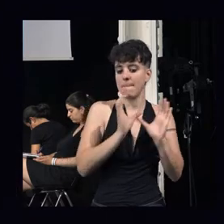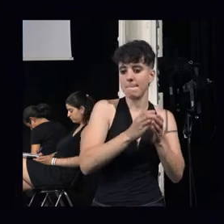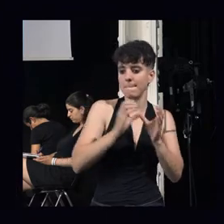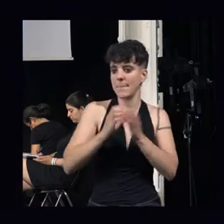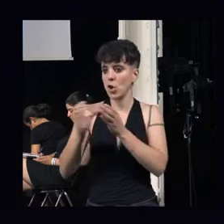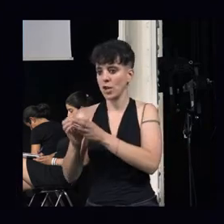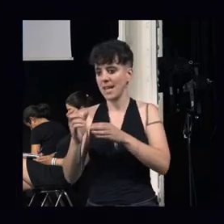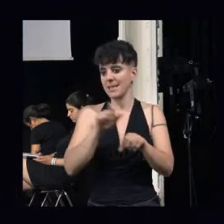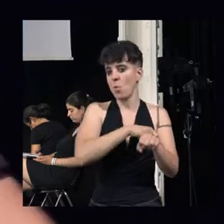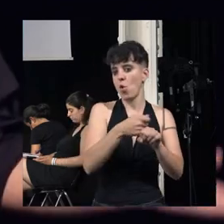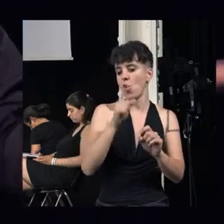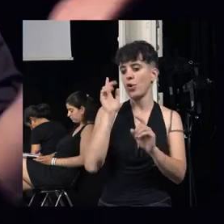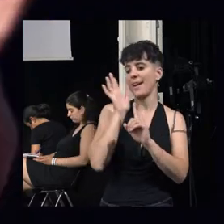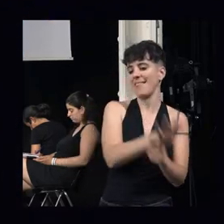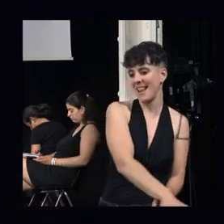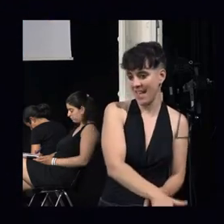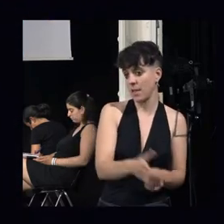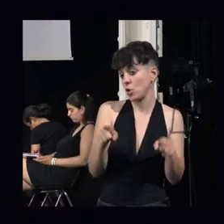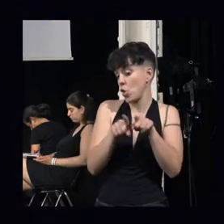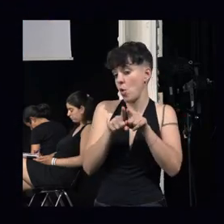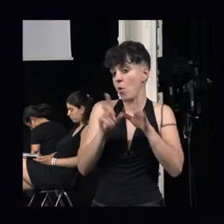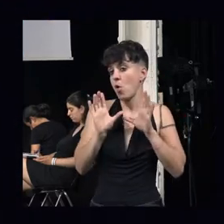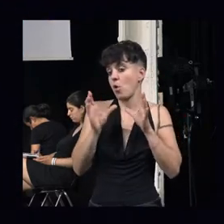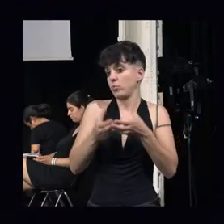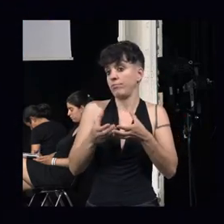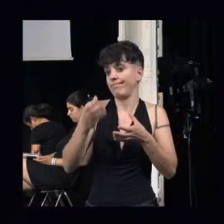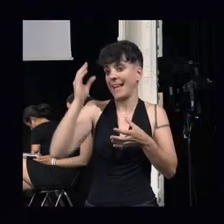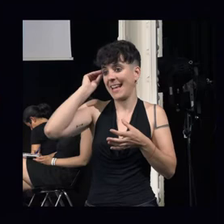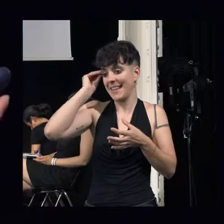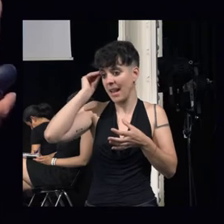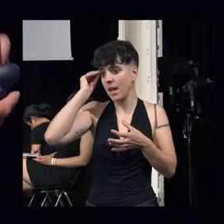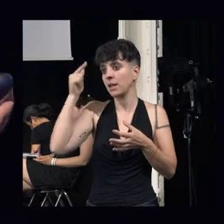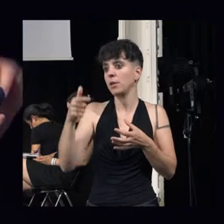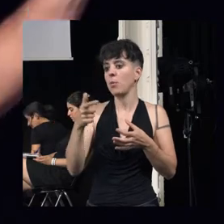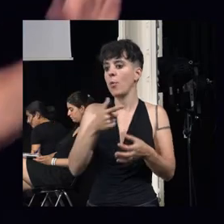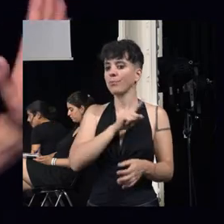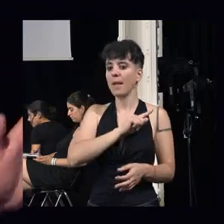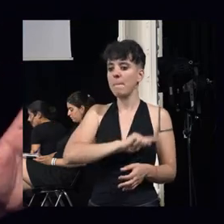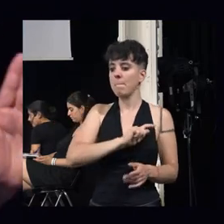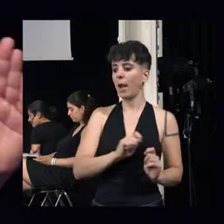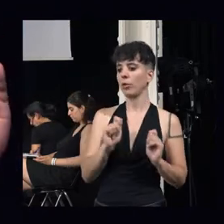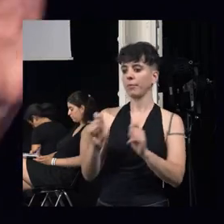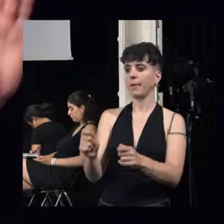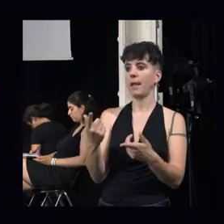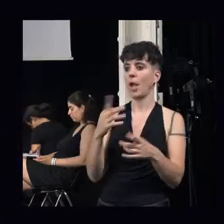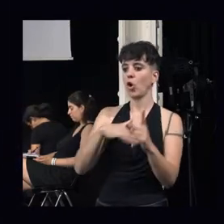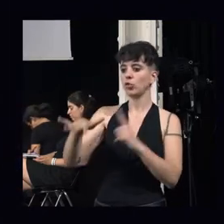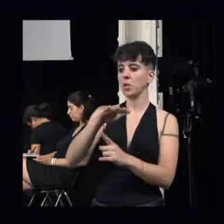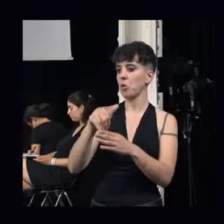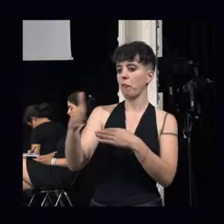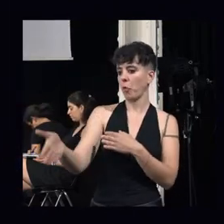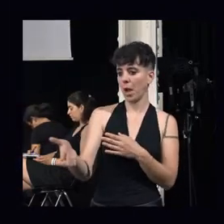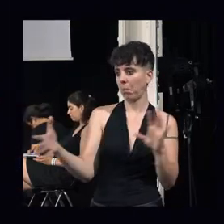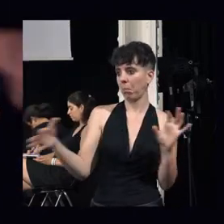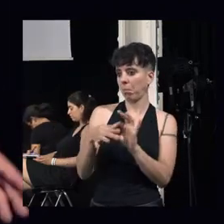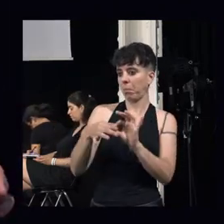racializadas, como es el pueblo gitano, se nos achaca una serie de valores, ¿no?, que tienen que ver, muchas veces se extrae del contexto, ¿no? Se extrae del contexto. Entonces,